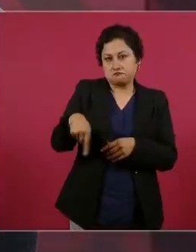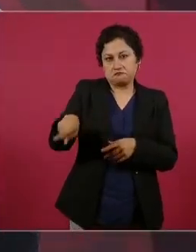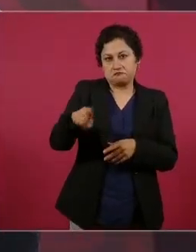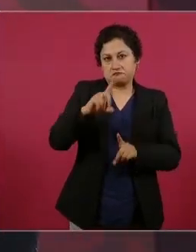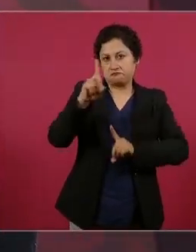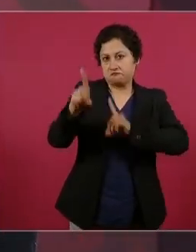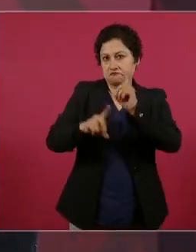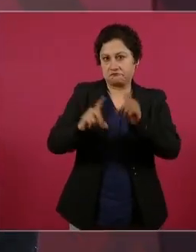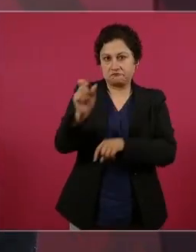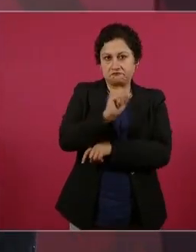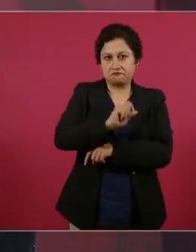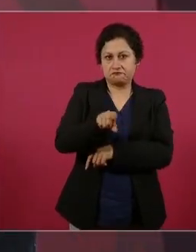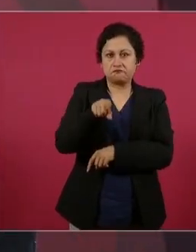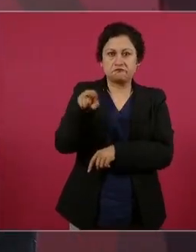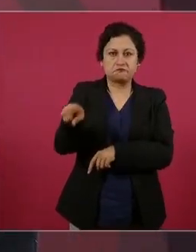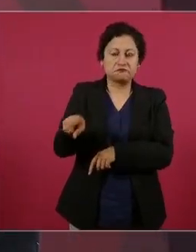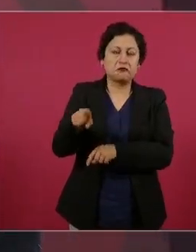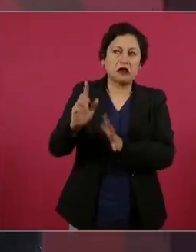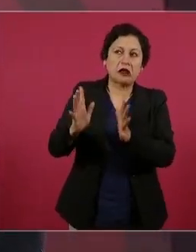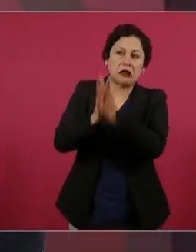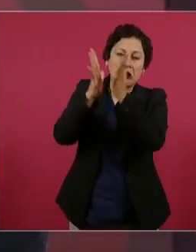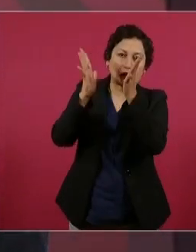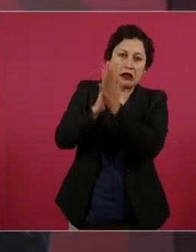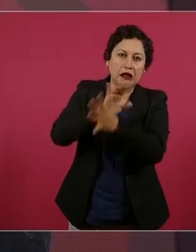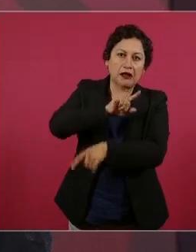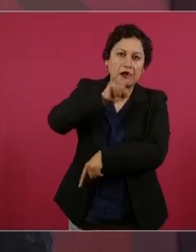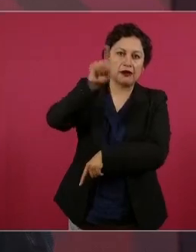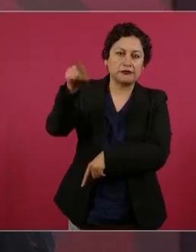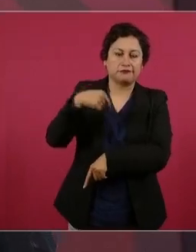Pues eso es lo que yo deseo.